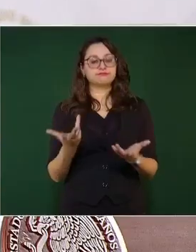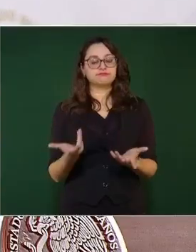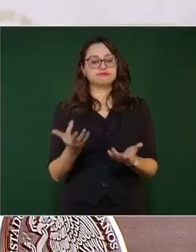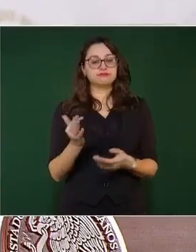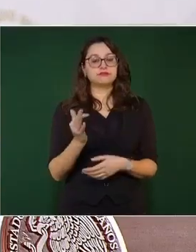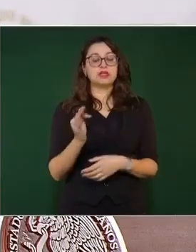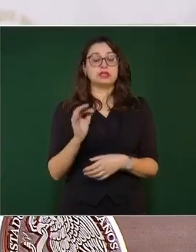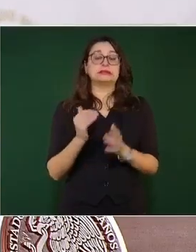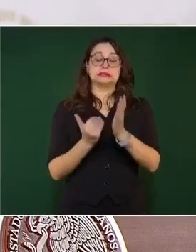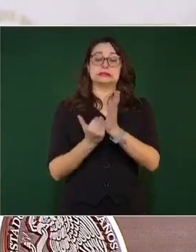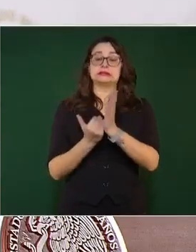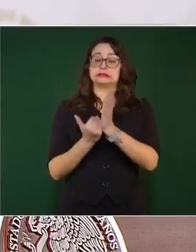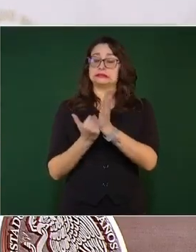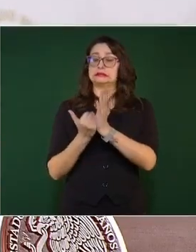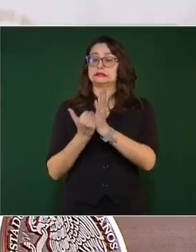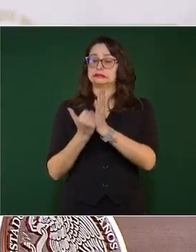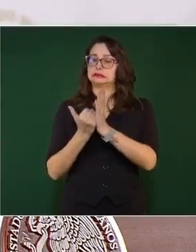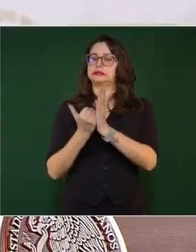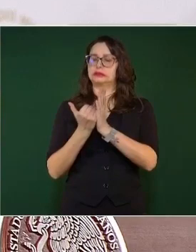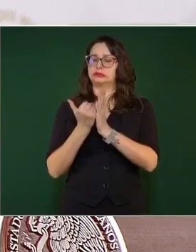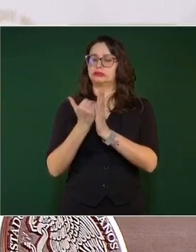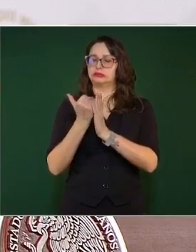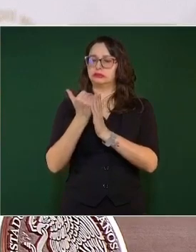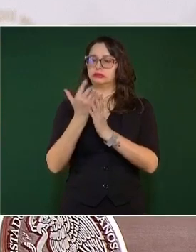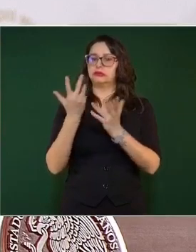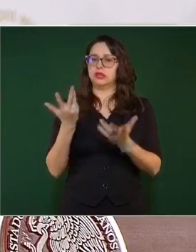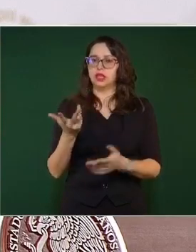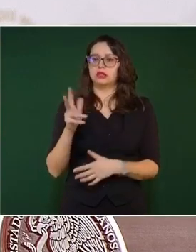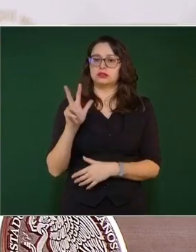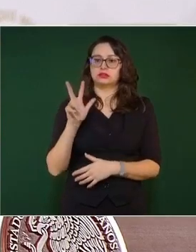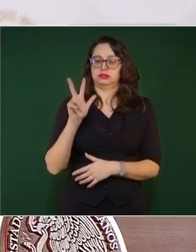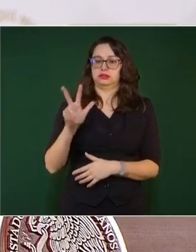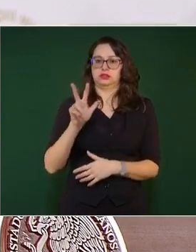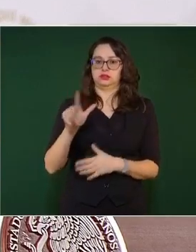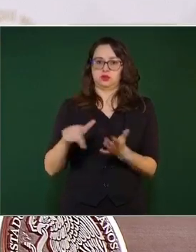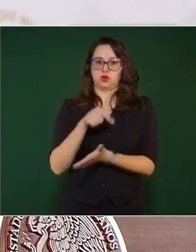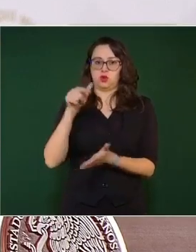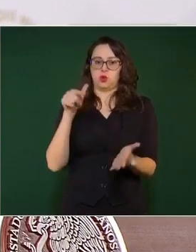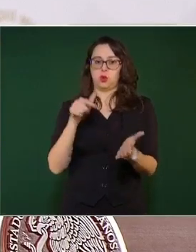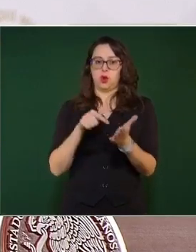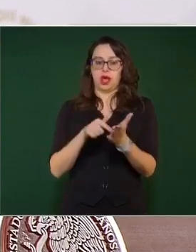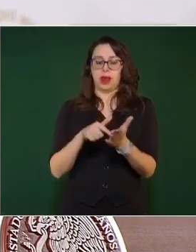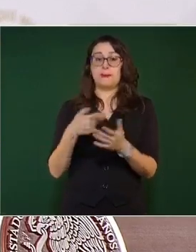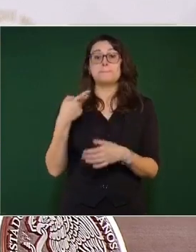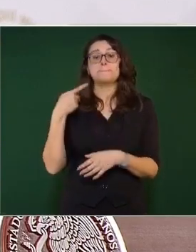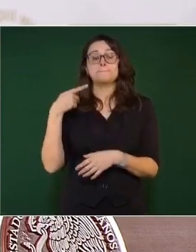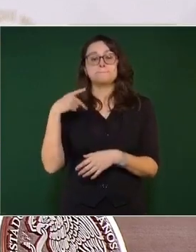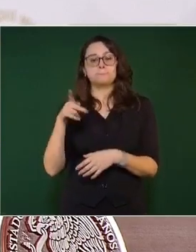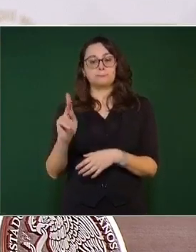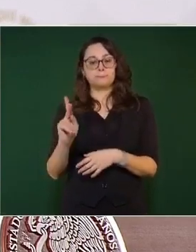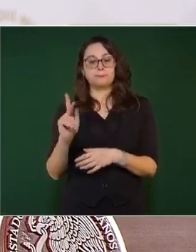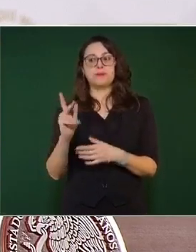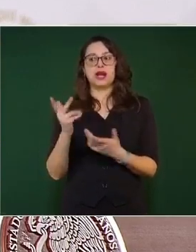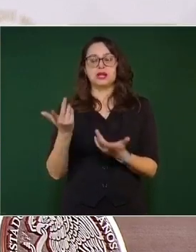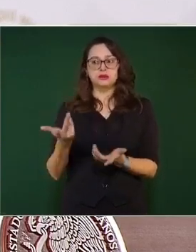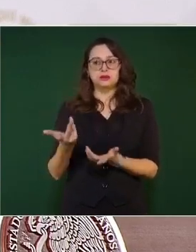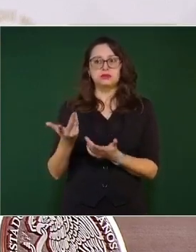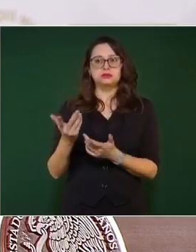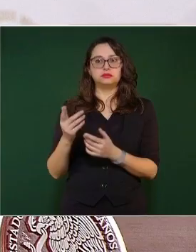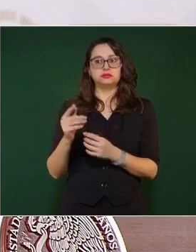hacia la alza, tiene el 18 lugar a nivel nacional, pero los números, como mencioné, pues son